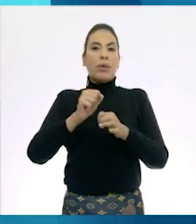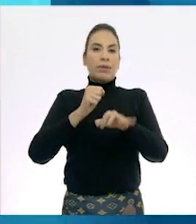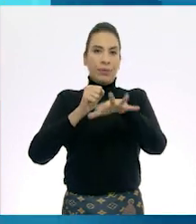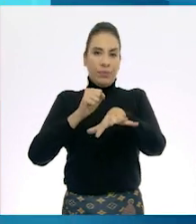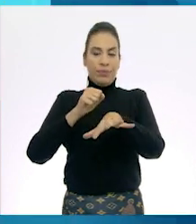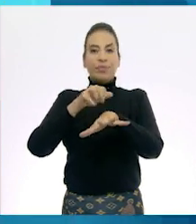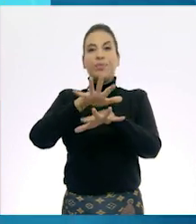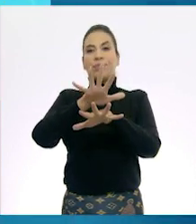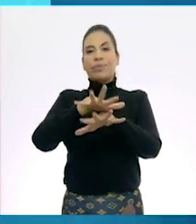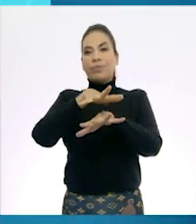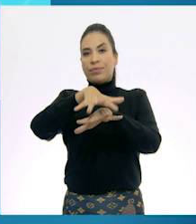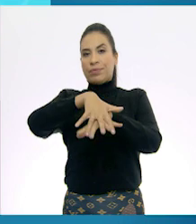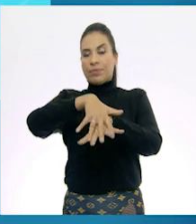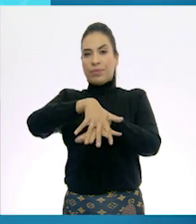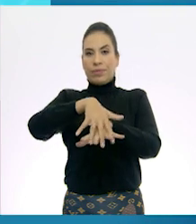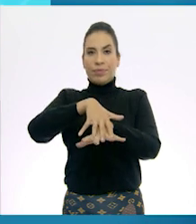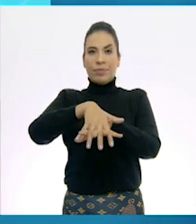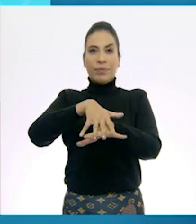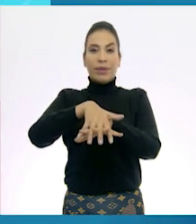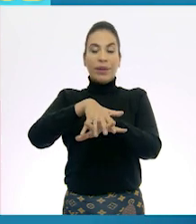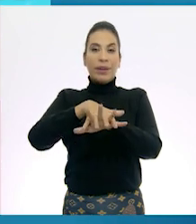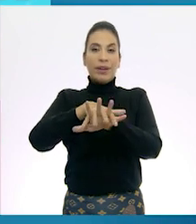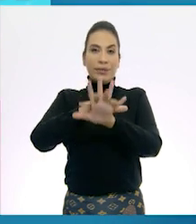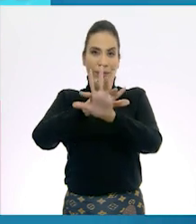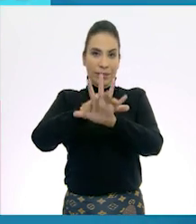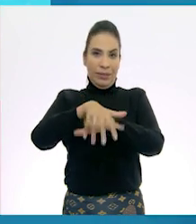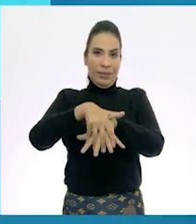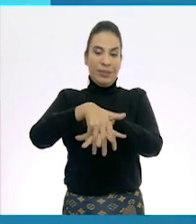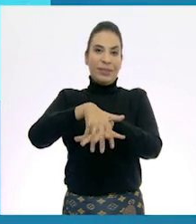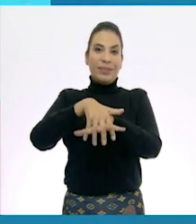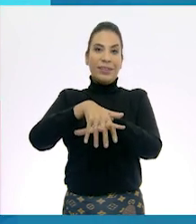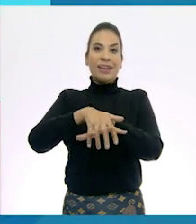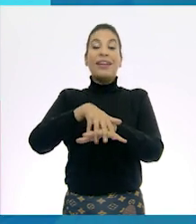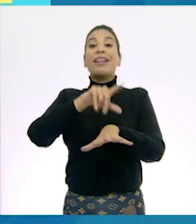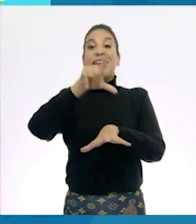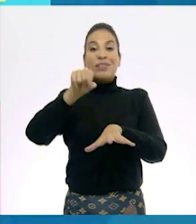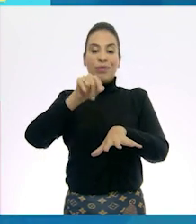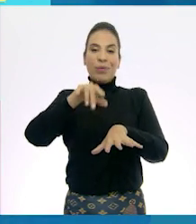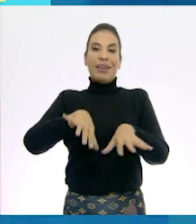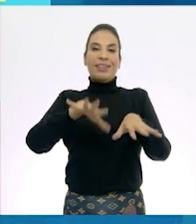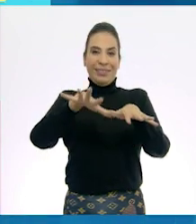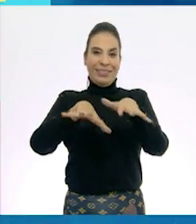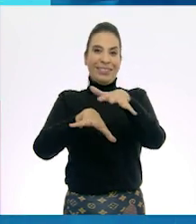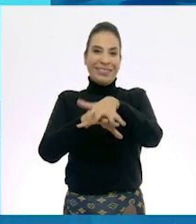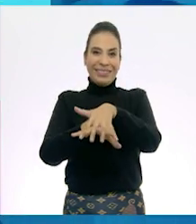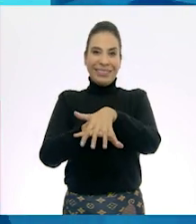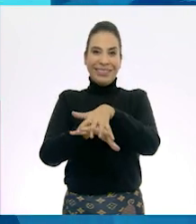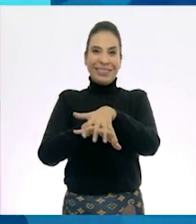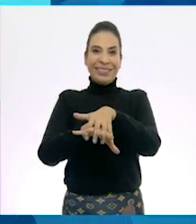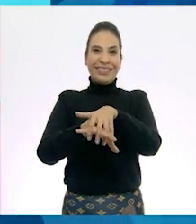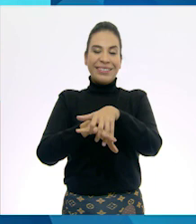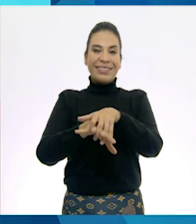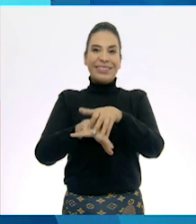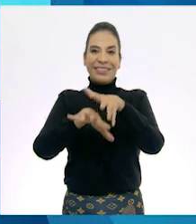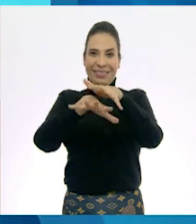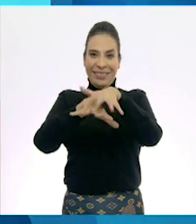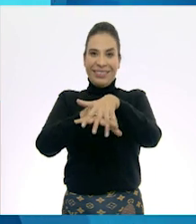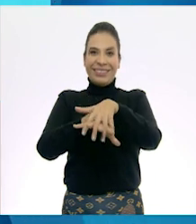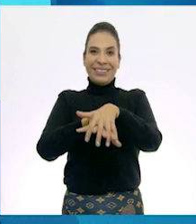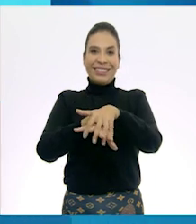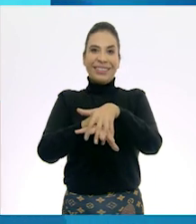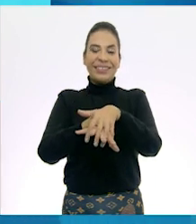de una de tus manos contra el dorso de la otra, entrelazando los dedos. Repite lo mismo con la otra mano. Frota los